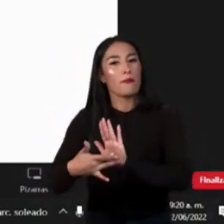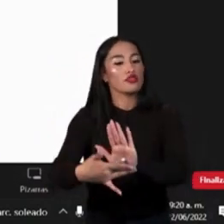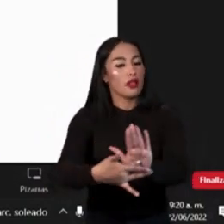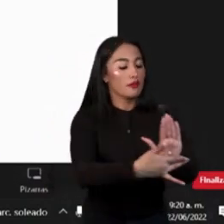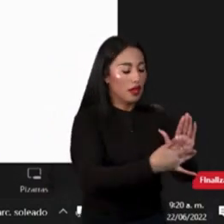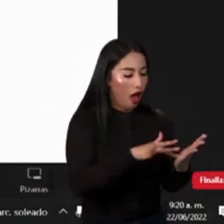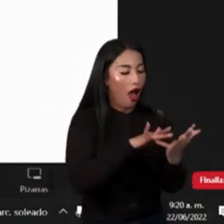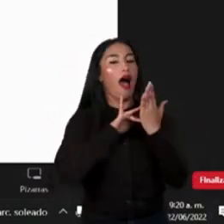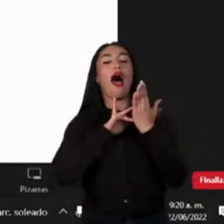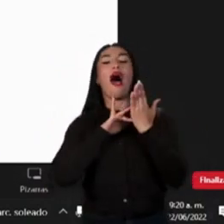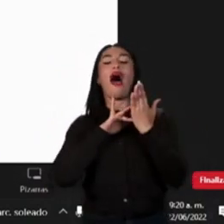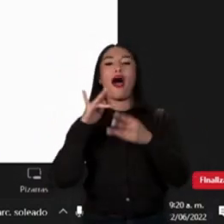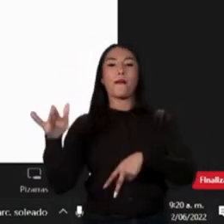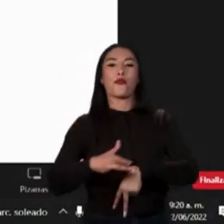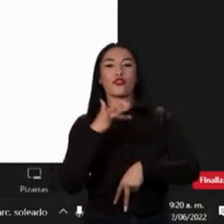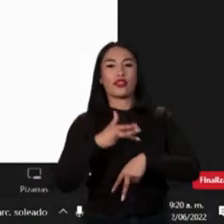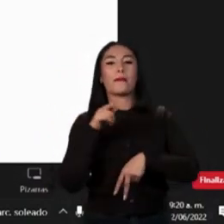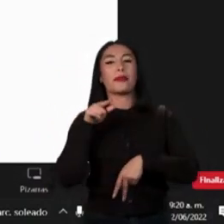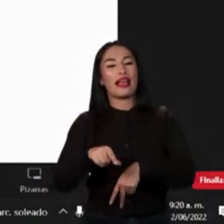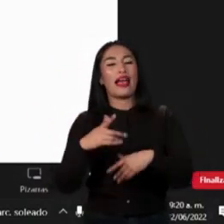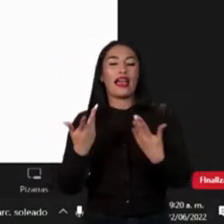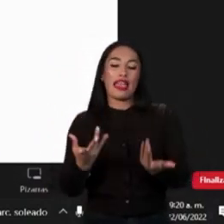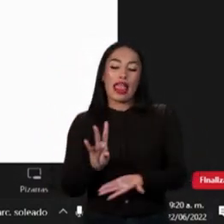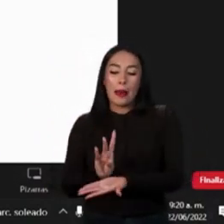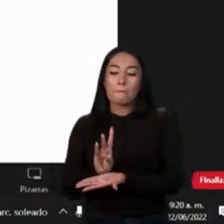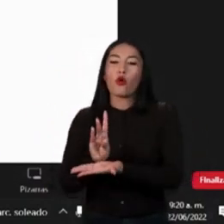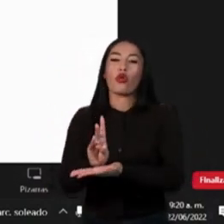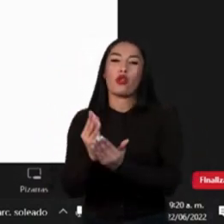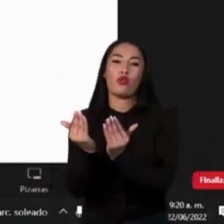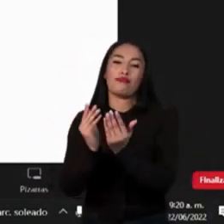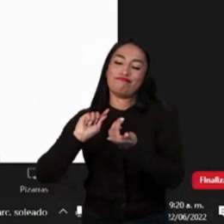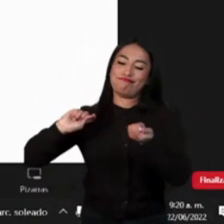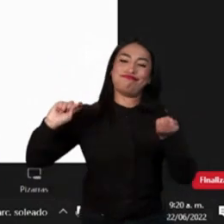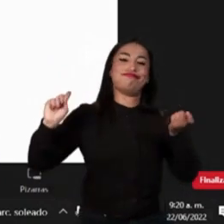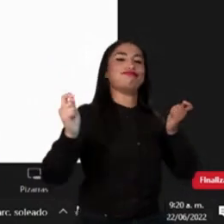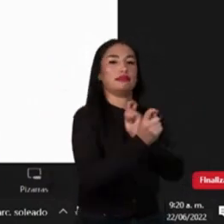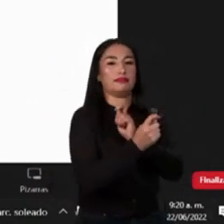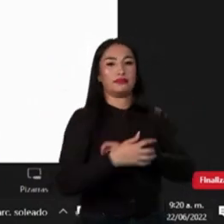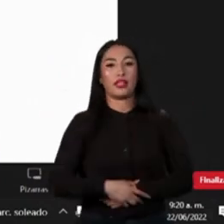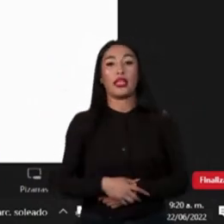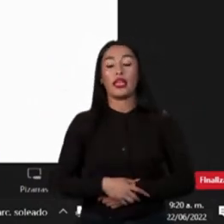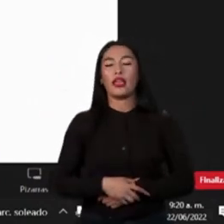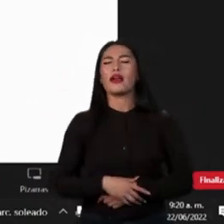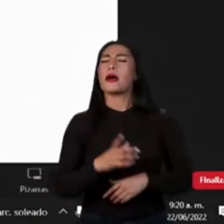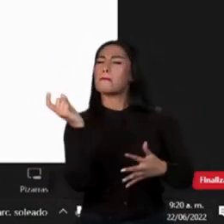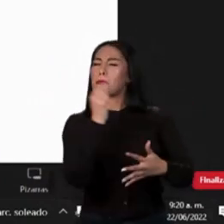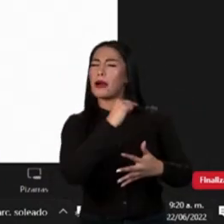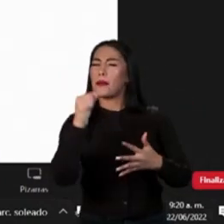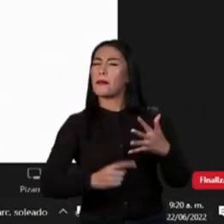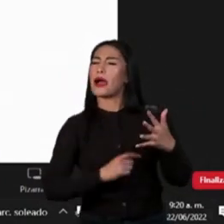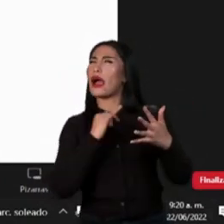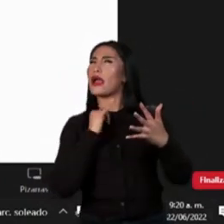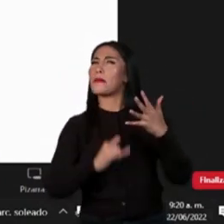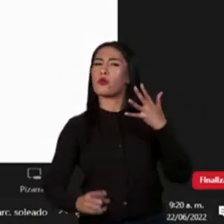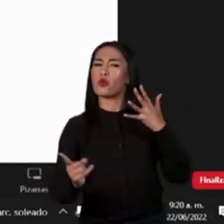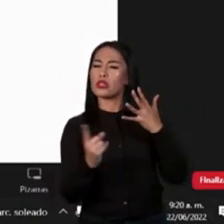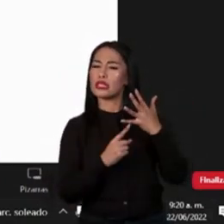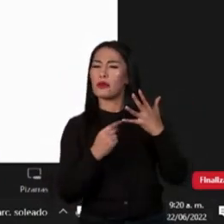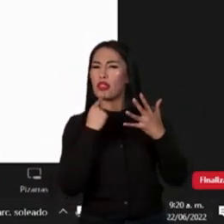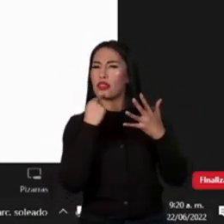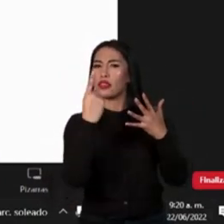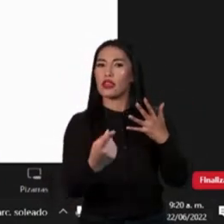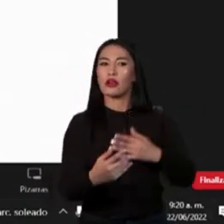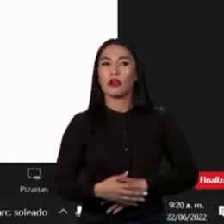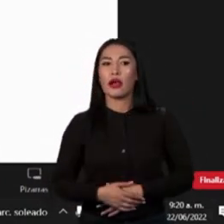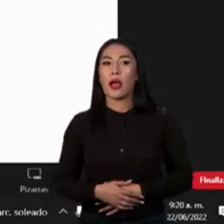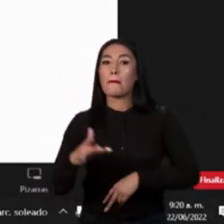tan importante como es cambiar el modelo educativo de una institución. Y luego, por último, yo diría incentivar